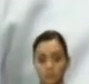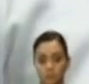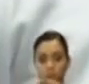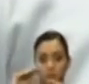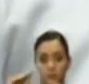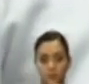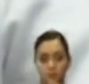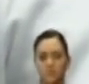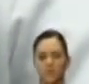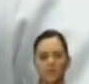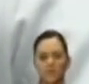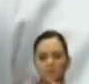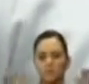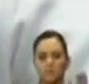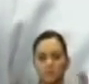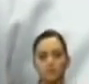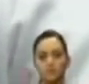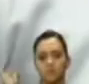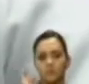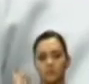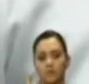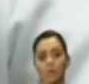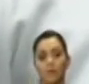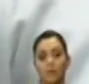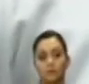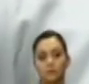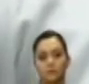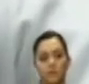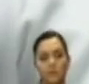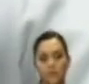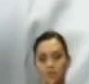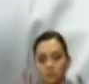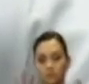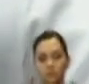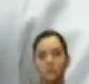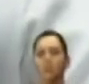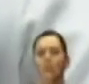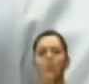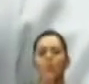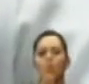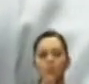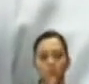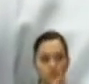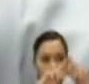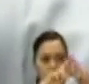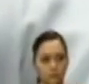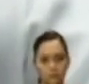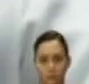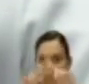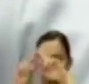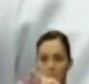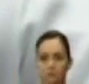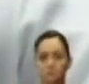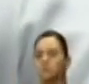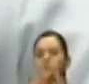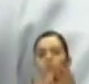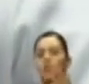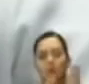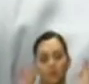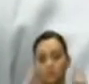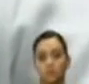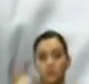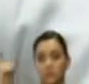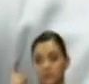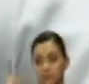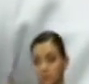se considera las necesidades insatisfechas. En ese caso, ¿cómo verificar, por ponerle algún término, de que las